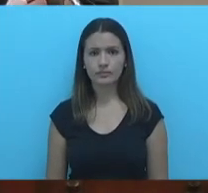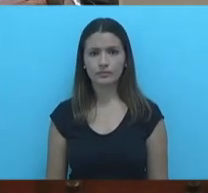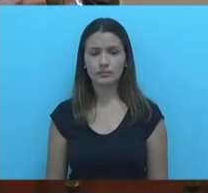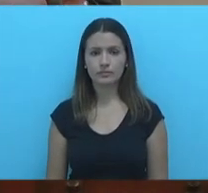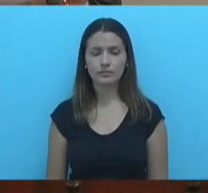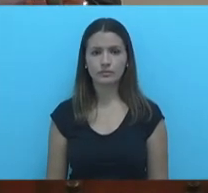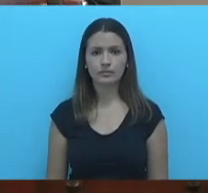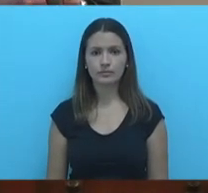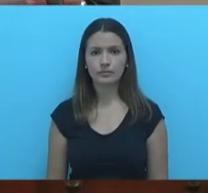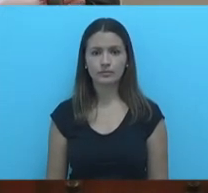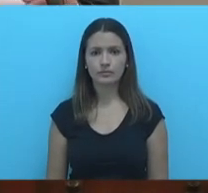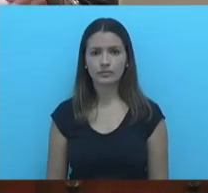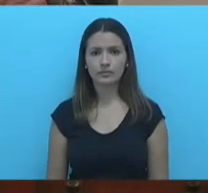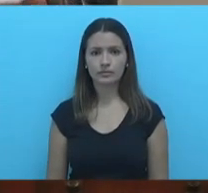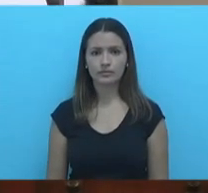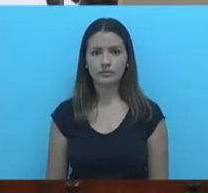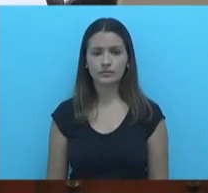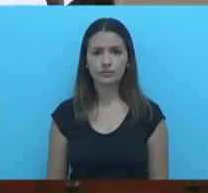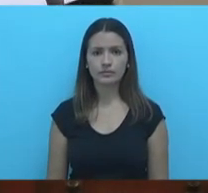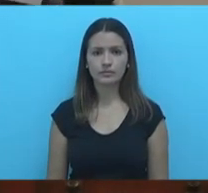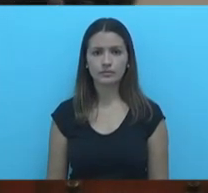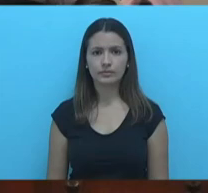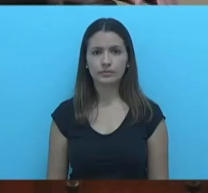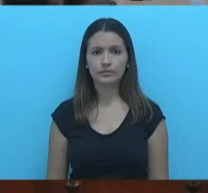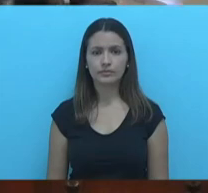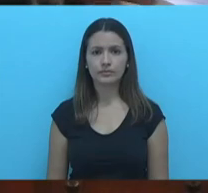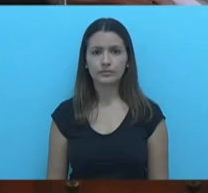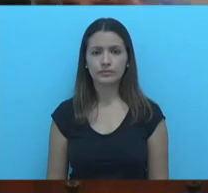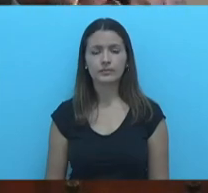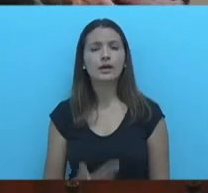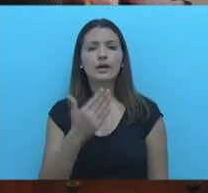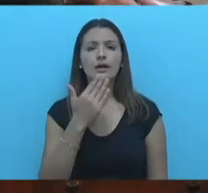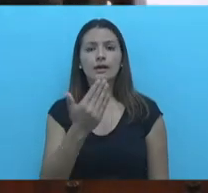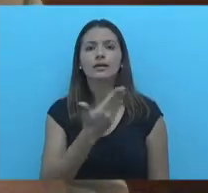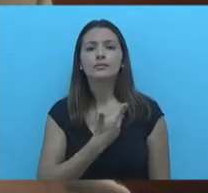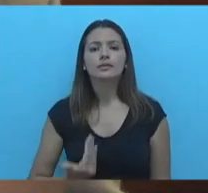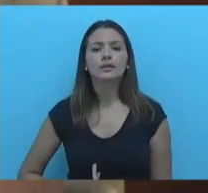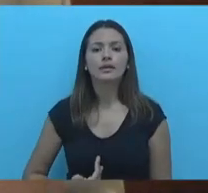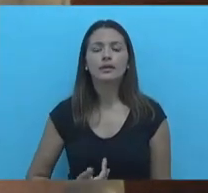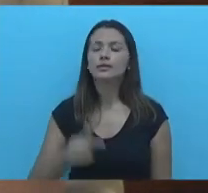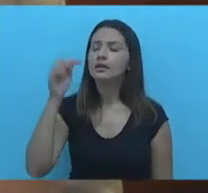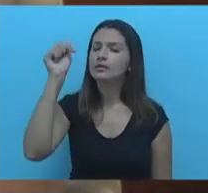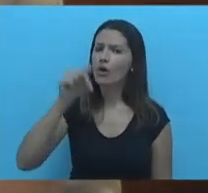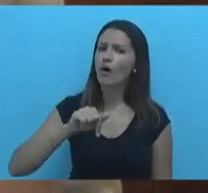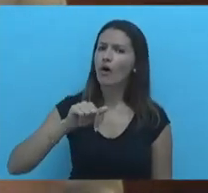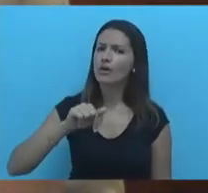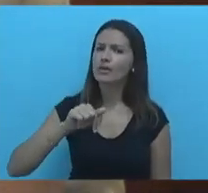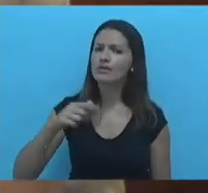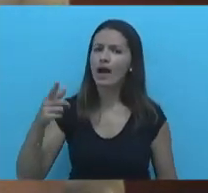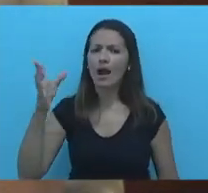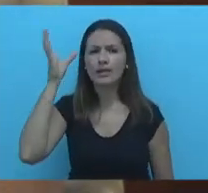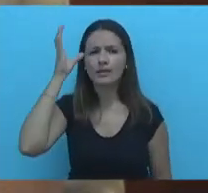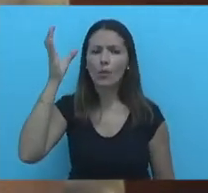Diputado Ejimán, tiene usted la palabra. Presidente, hoy, hace 70 años, también una tarde de un